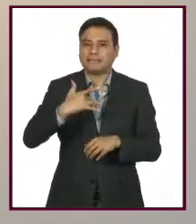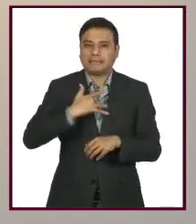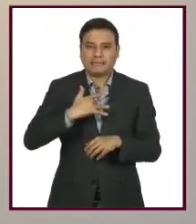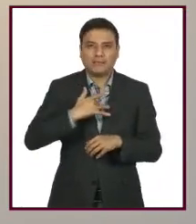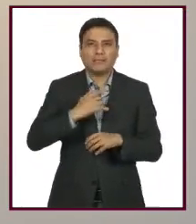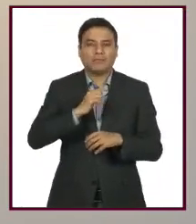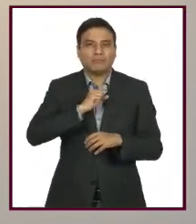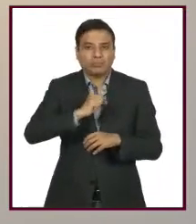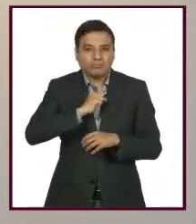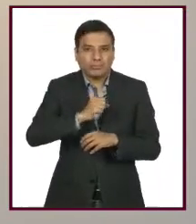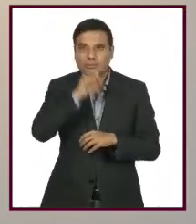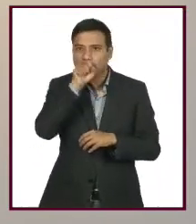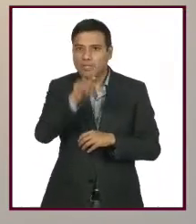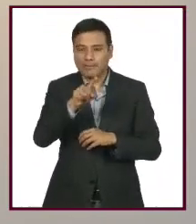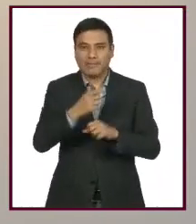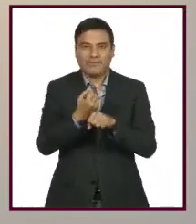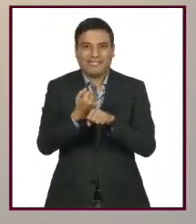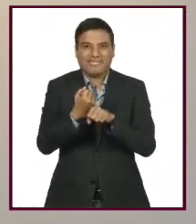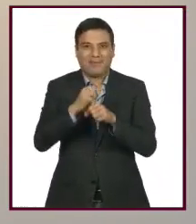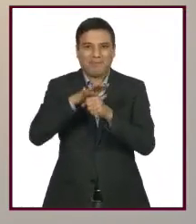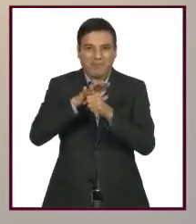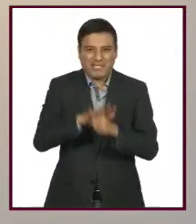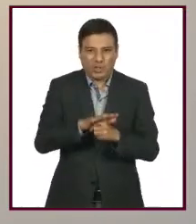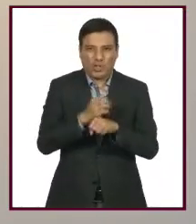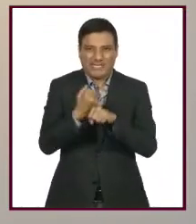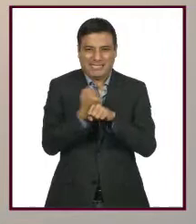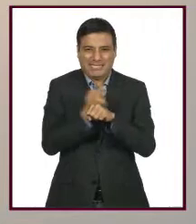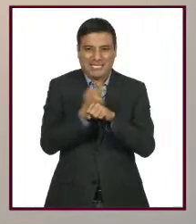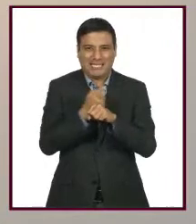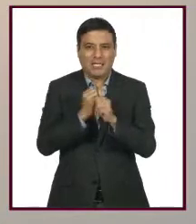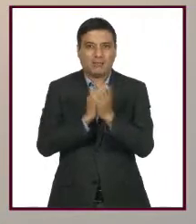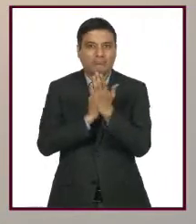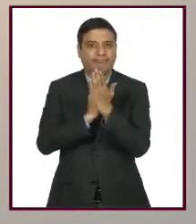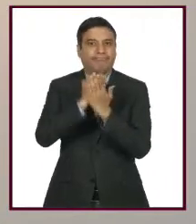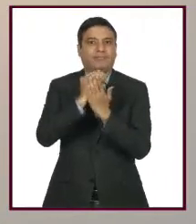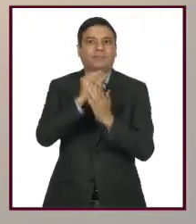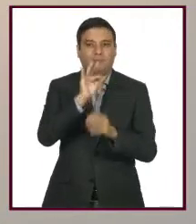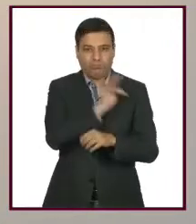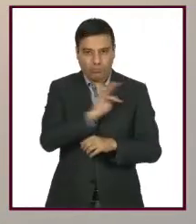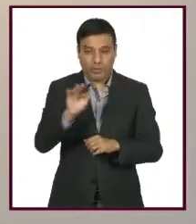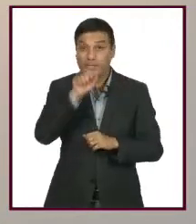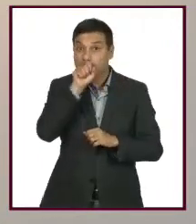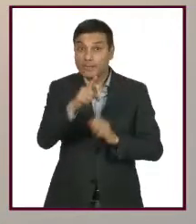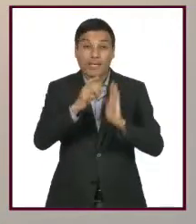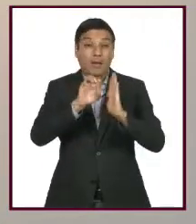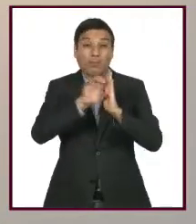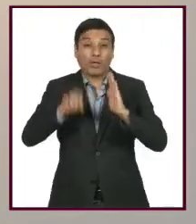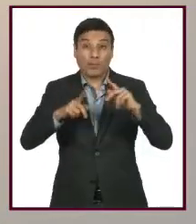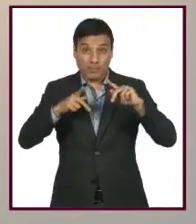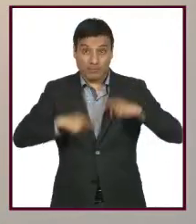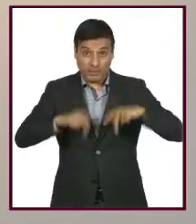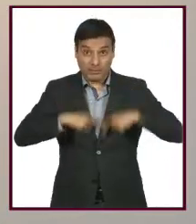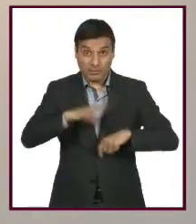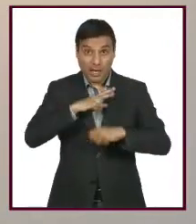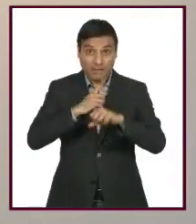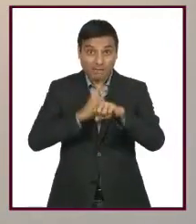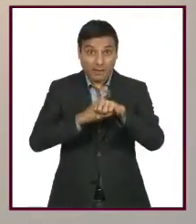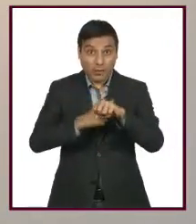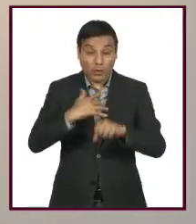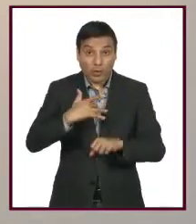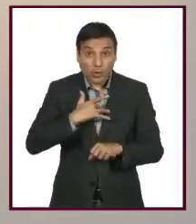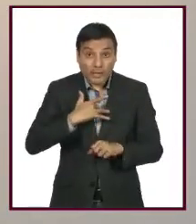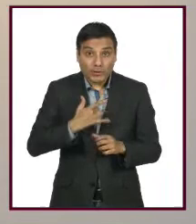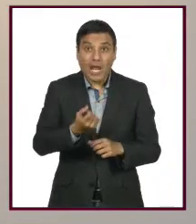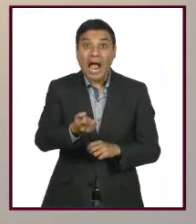eleve la presión arterial, y quien tiene también factores de riesgo, por ejemplo, cardiovasculares, puede ser